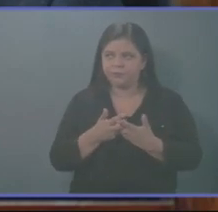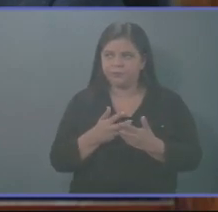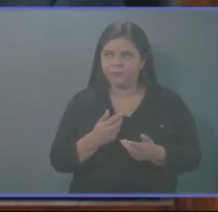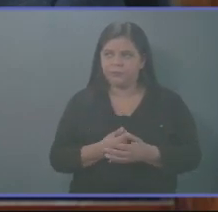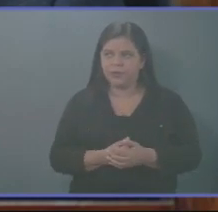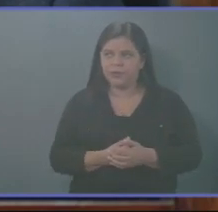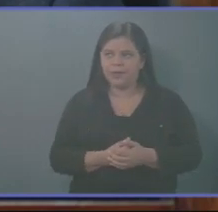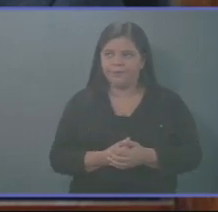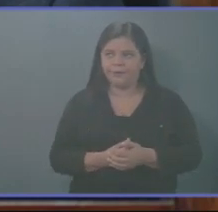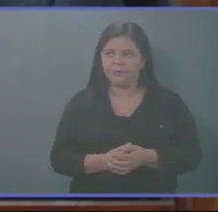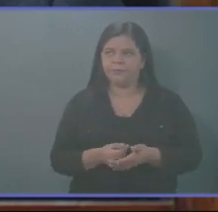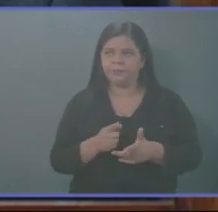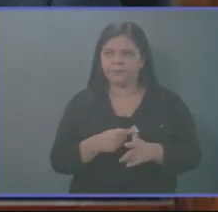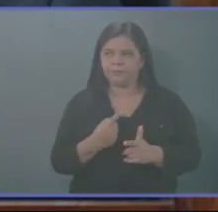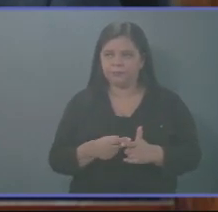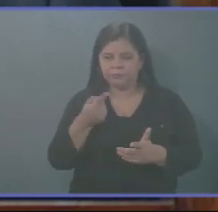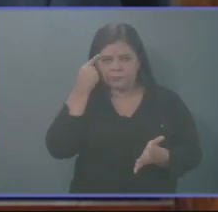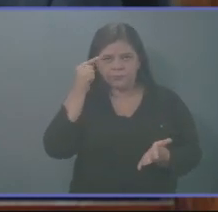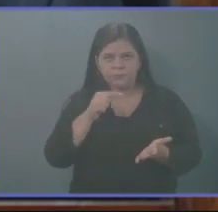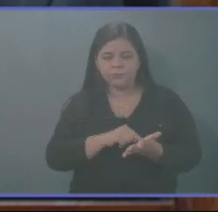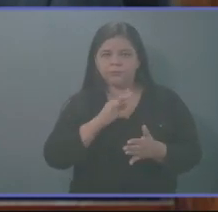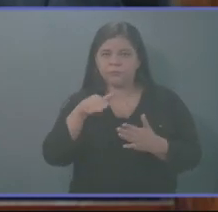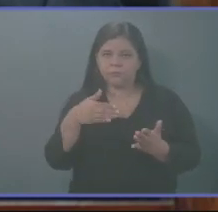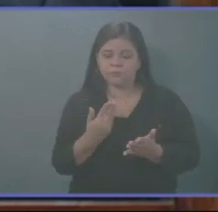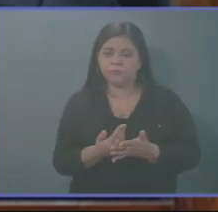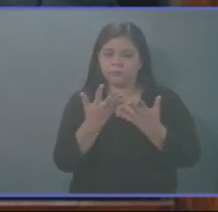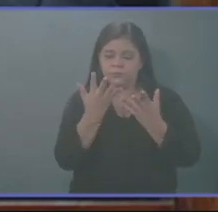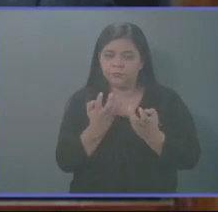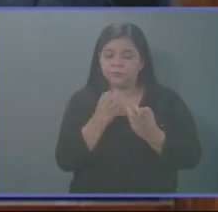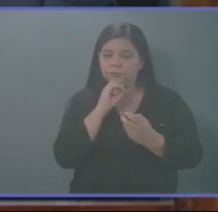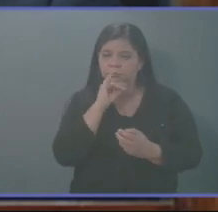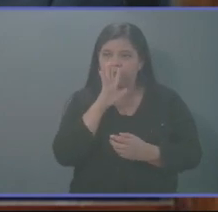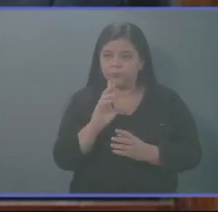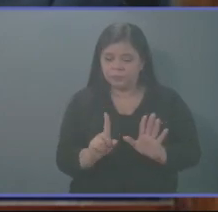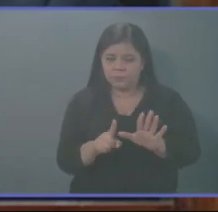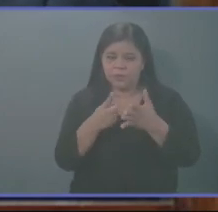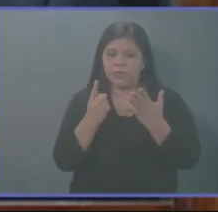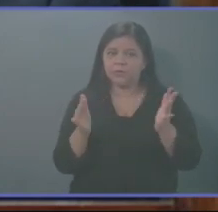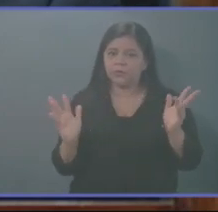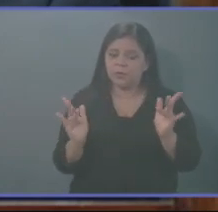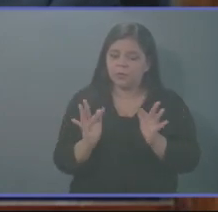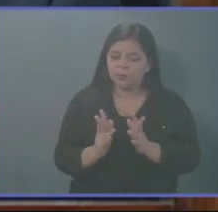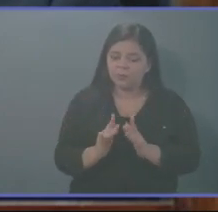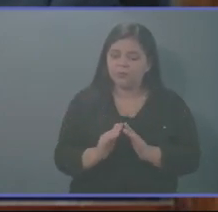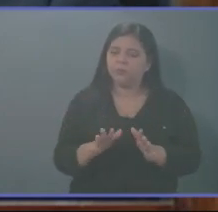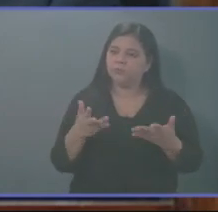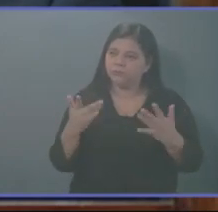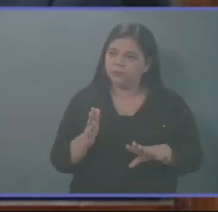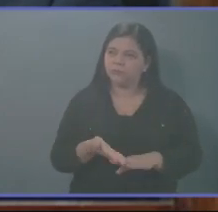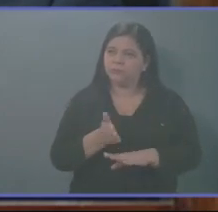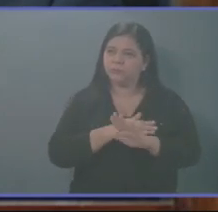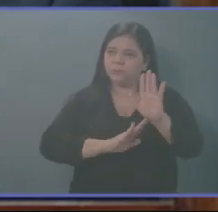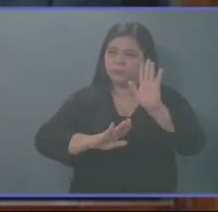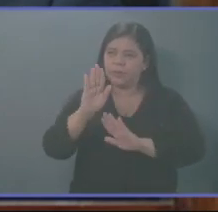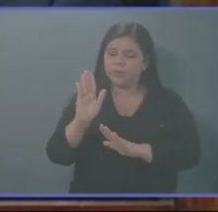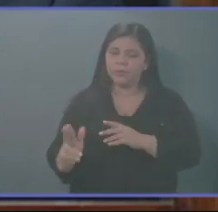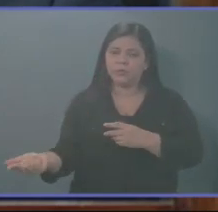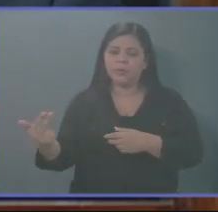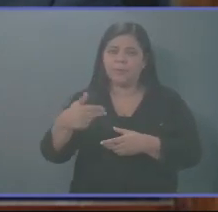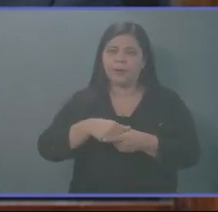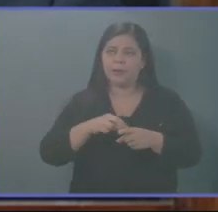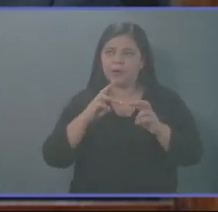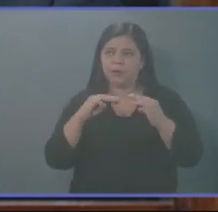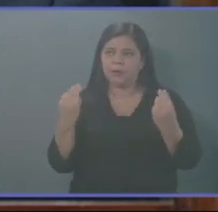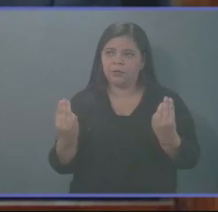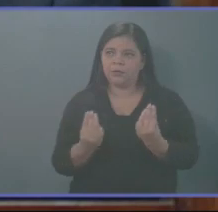en este acto específicamente, desea hablar de la 6ª reunión en la cual participaron los pandilleros en